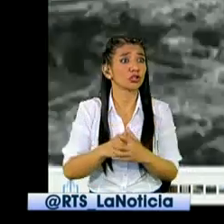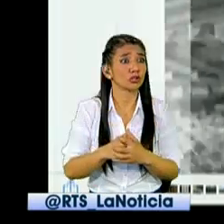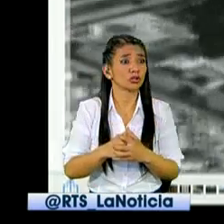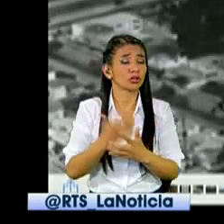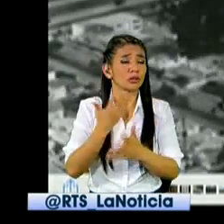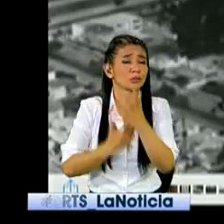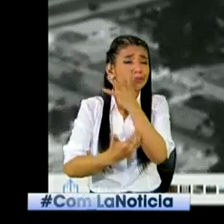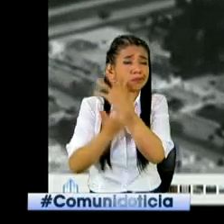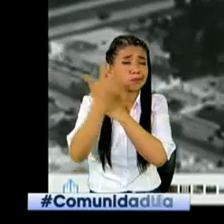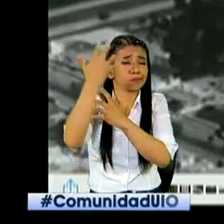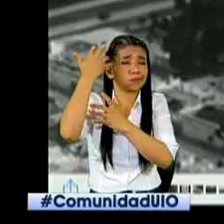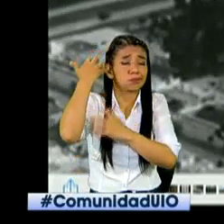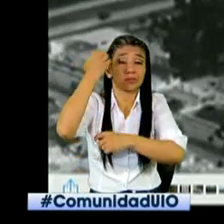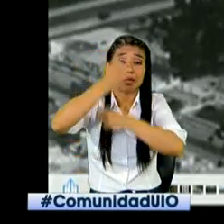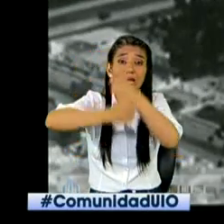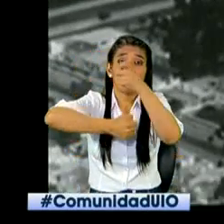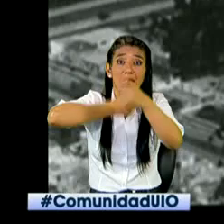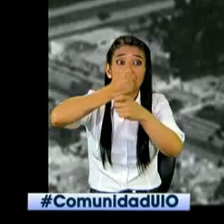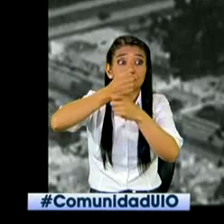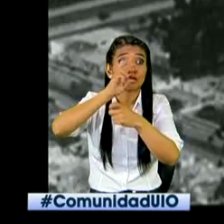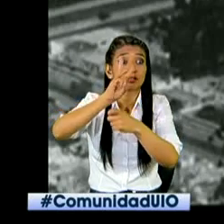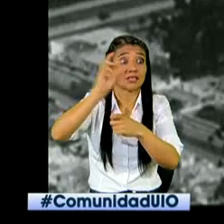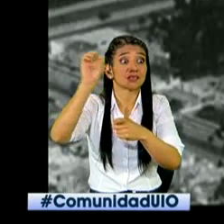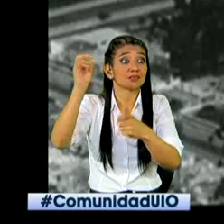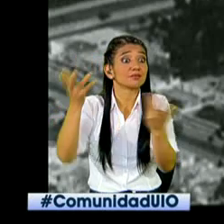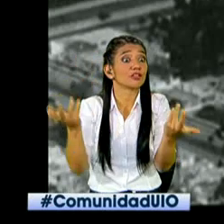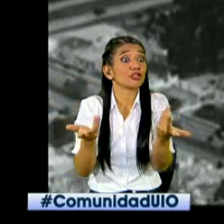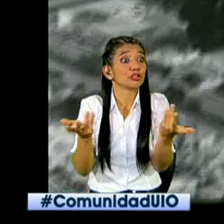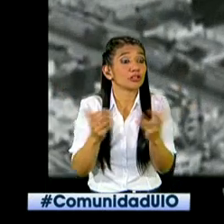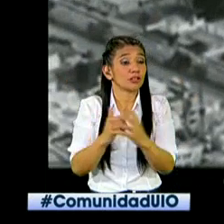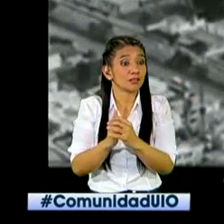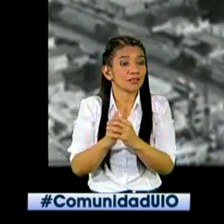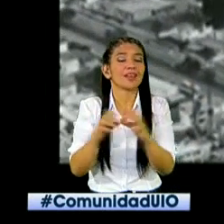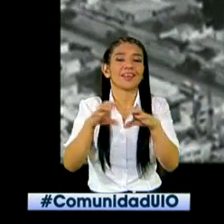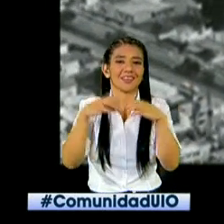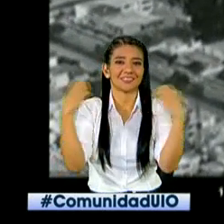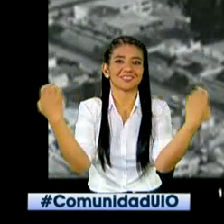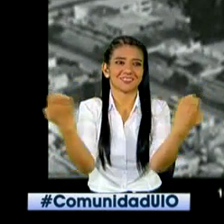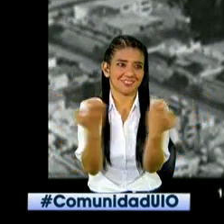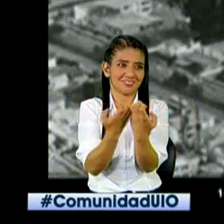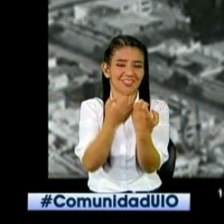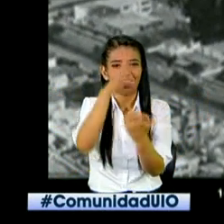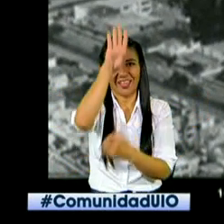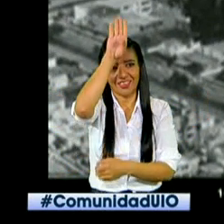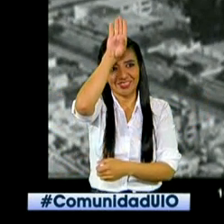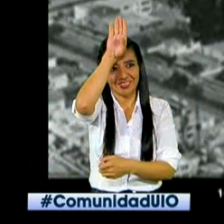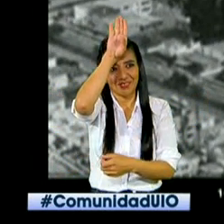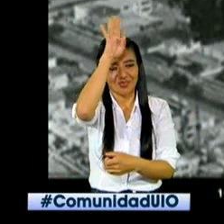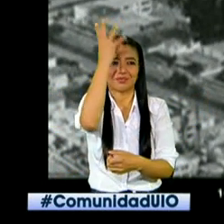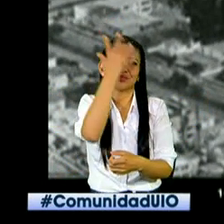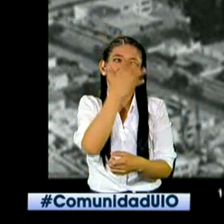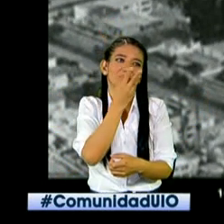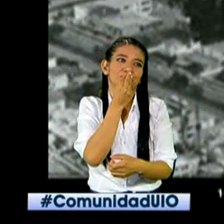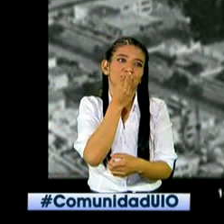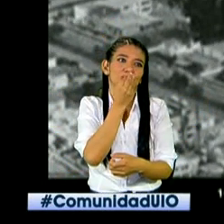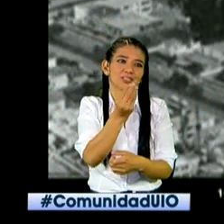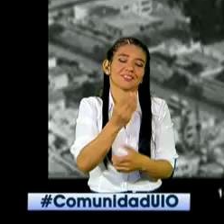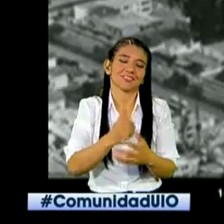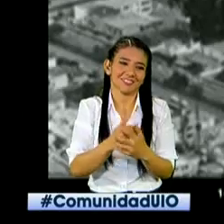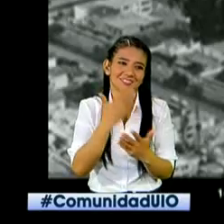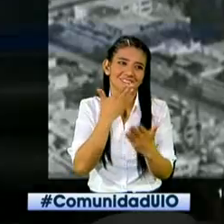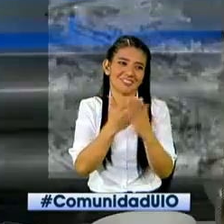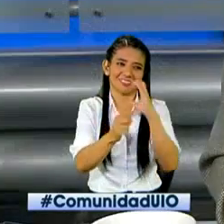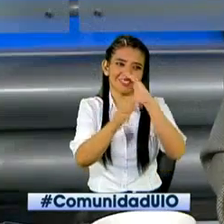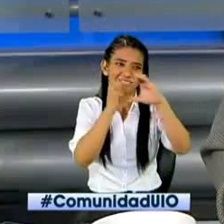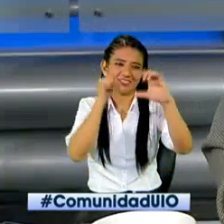década de los 60, ubique usted, señor productor, mire, el Estadio Olímpico Atahualpa y mire esa maravilla. Gracias por